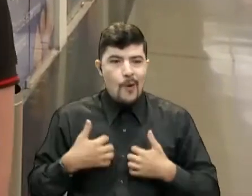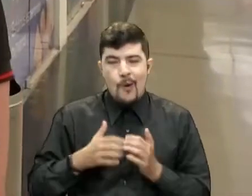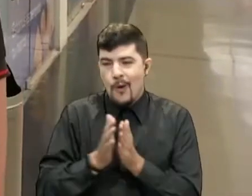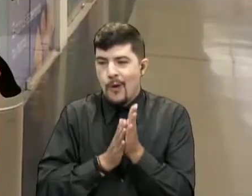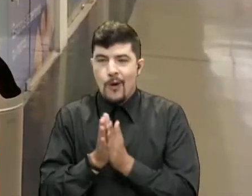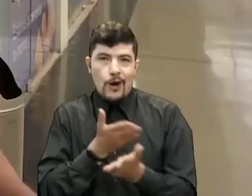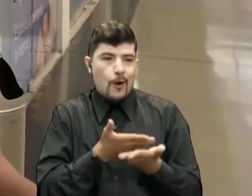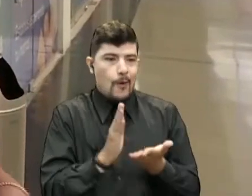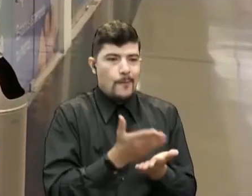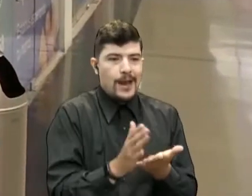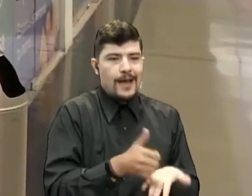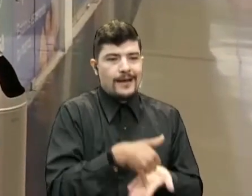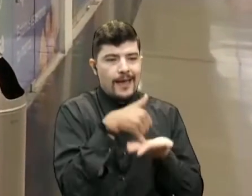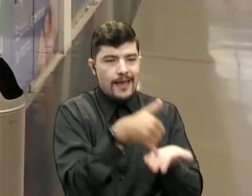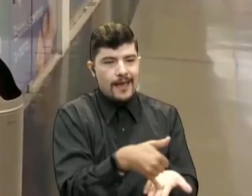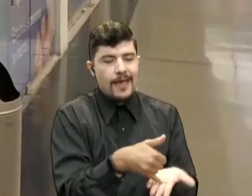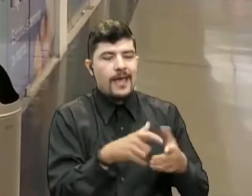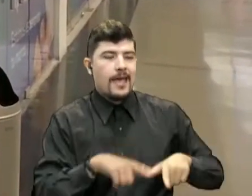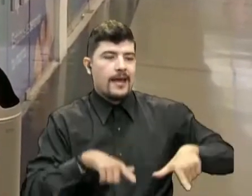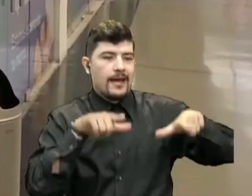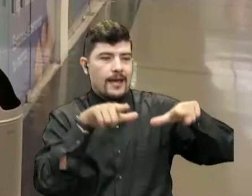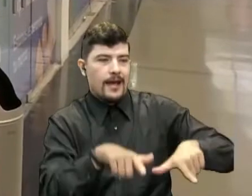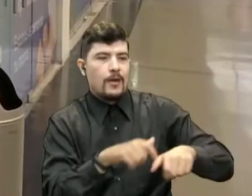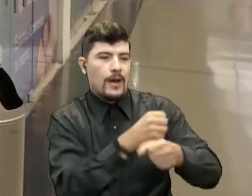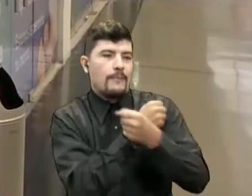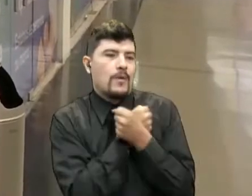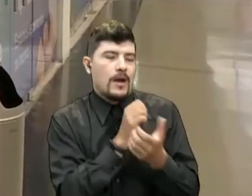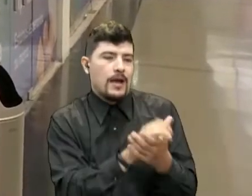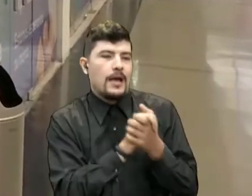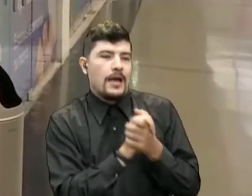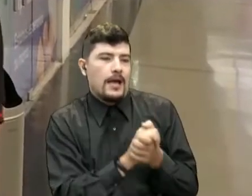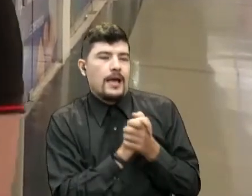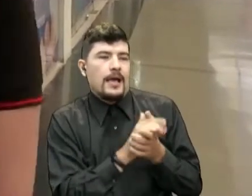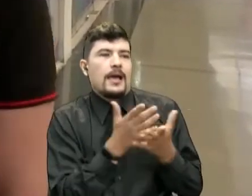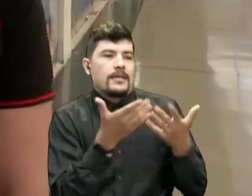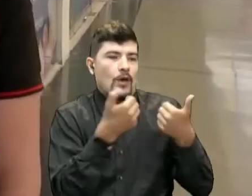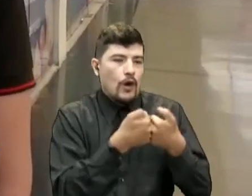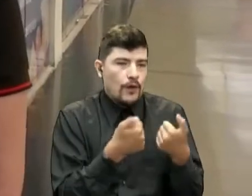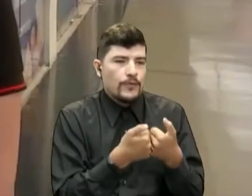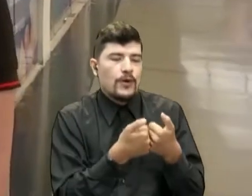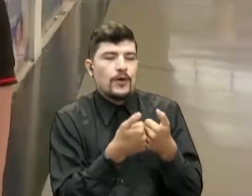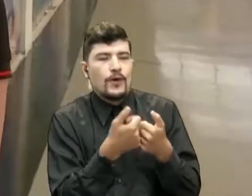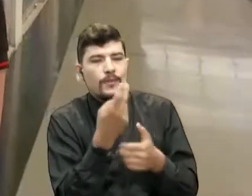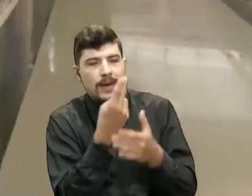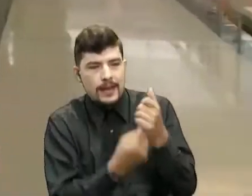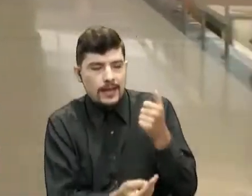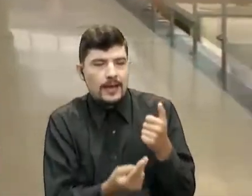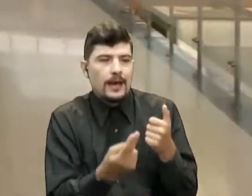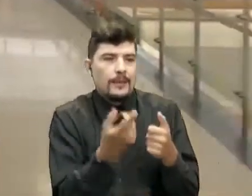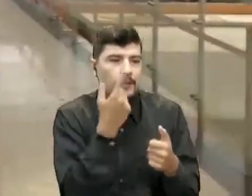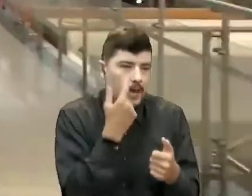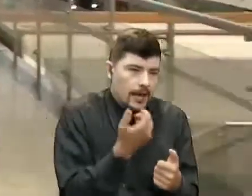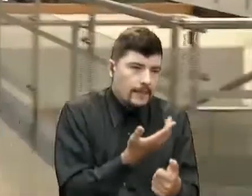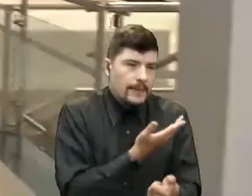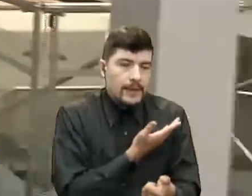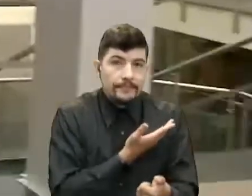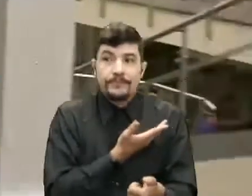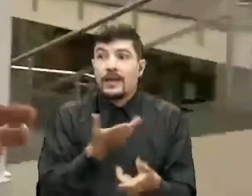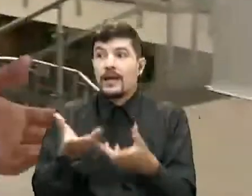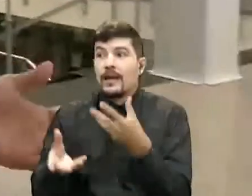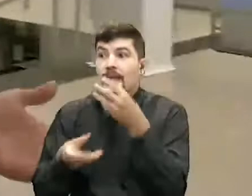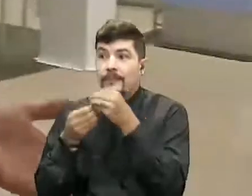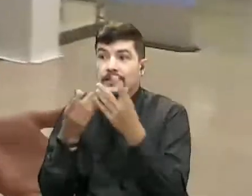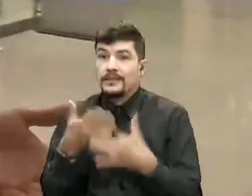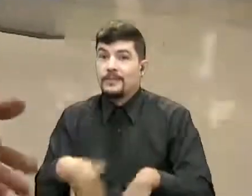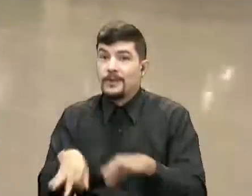del amor y la amistad, sus amiguitos, su pareja, su mamá, su papá. Muy bien. y con autocuidado. Muchas gracias, Catherine. Con